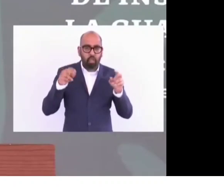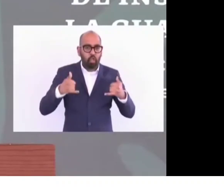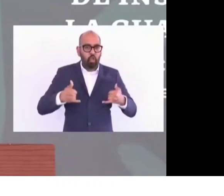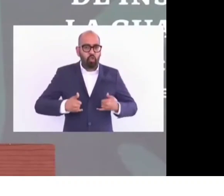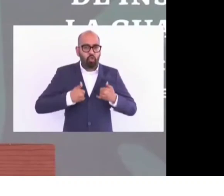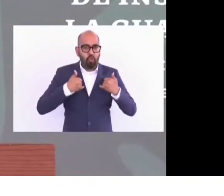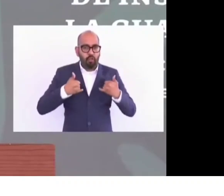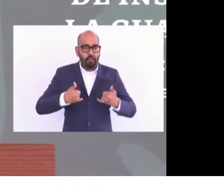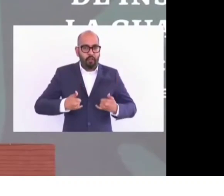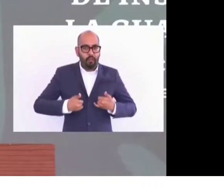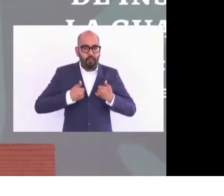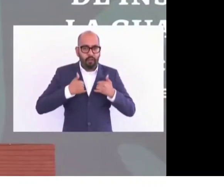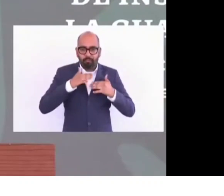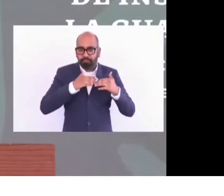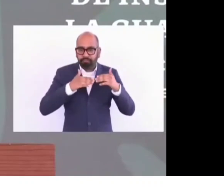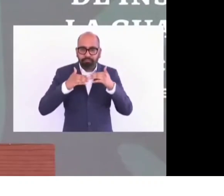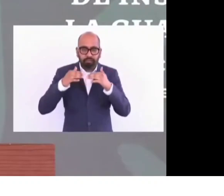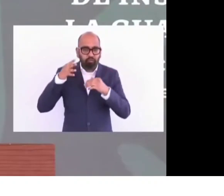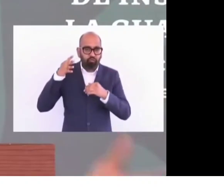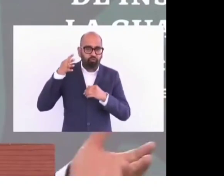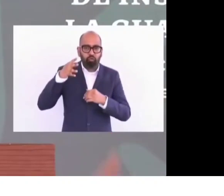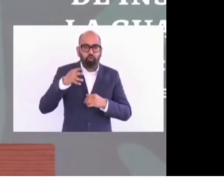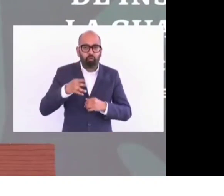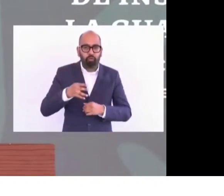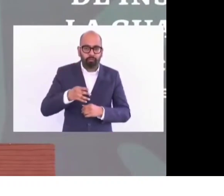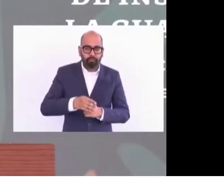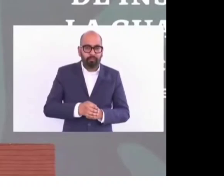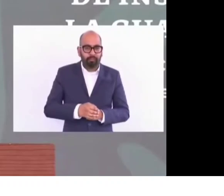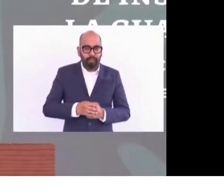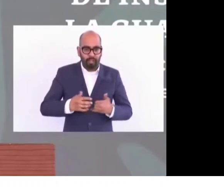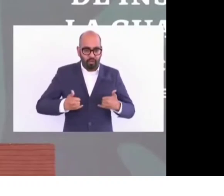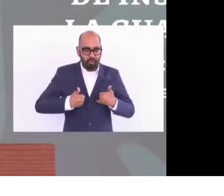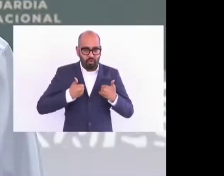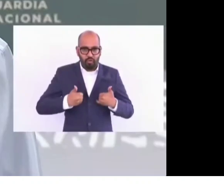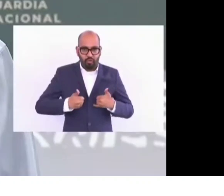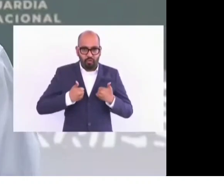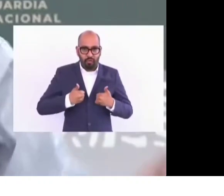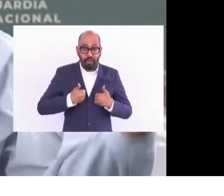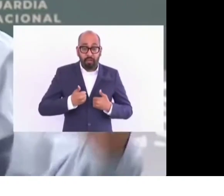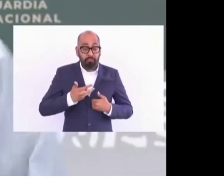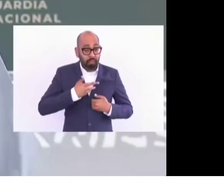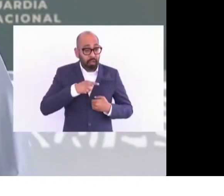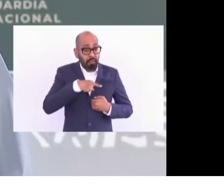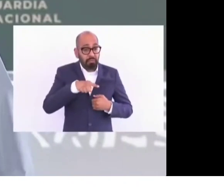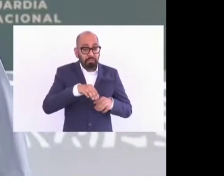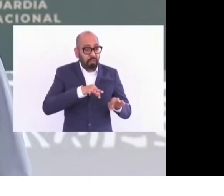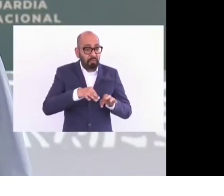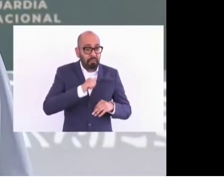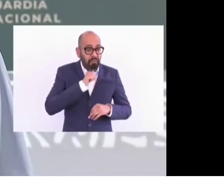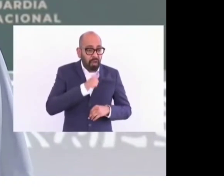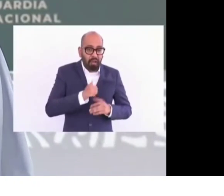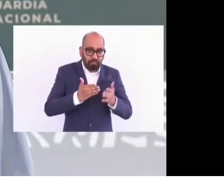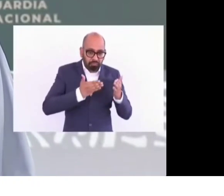Futuro. Todos los jóvenes que no tienen empleo, que no están estudiando,